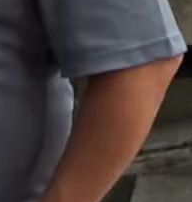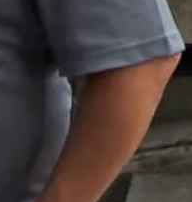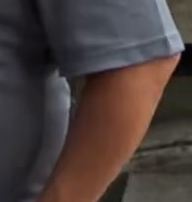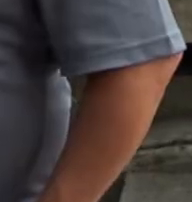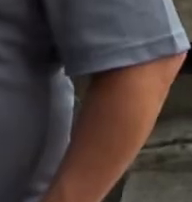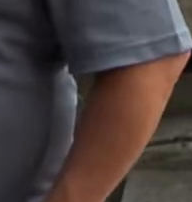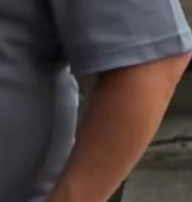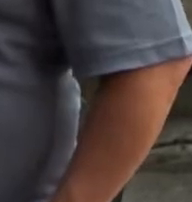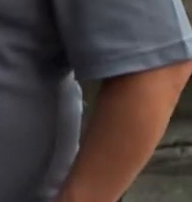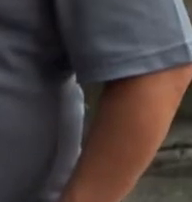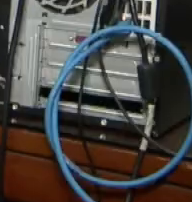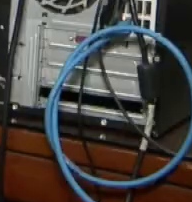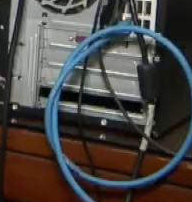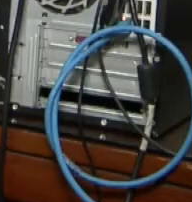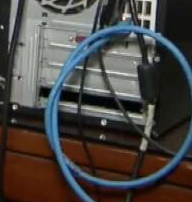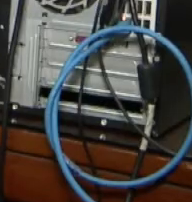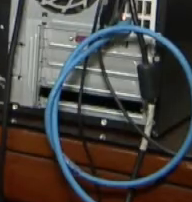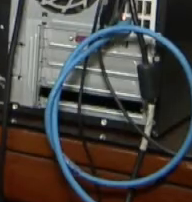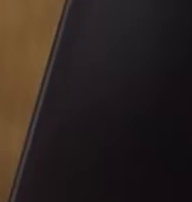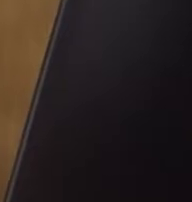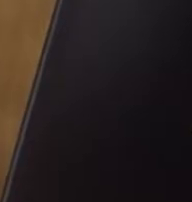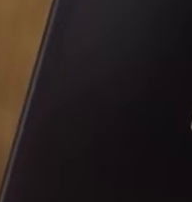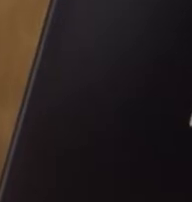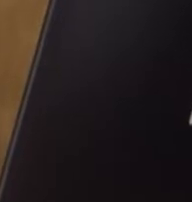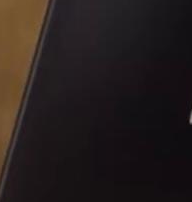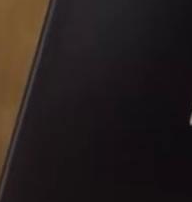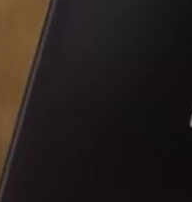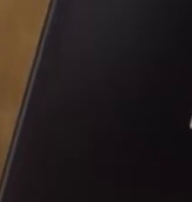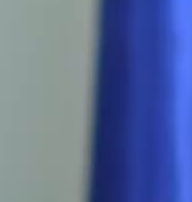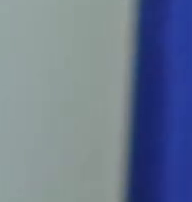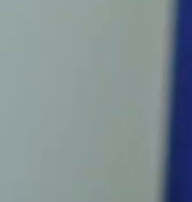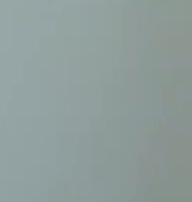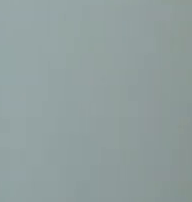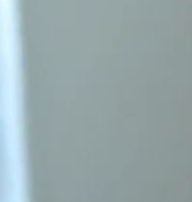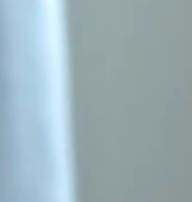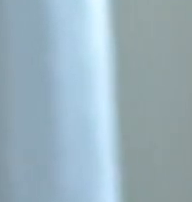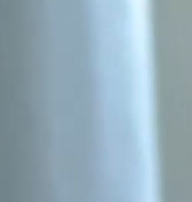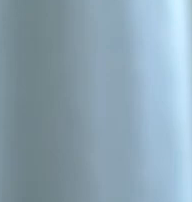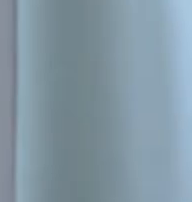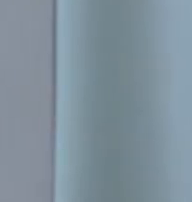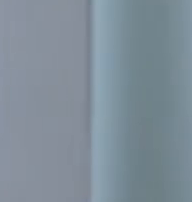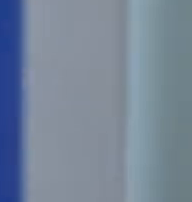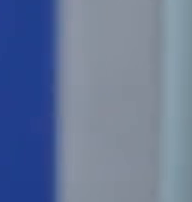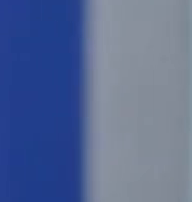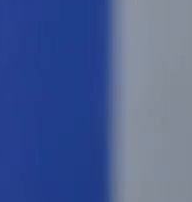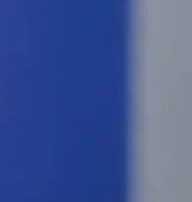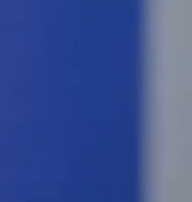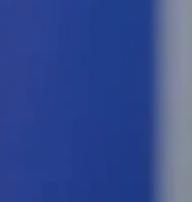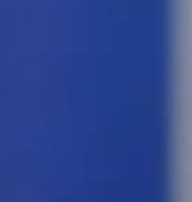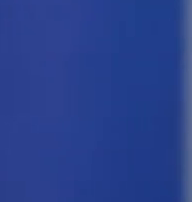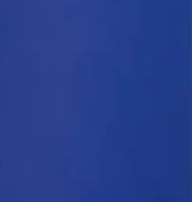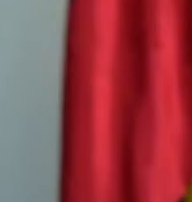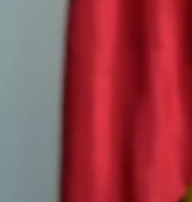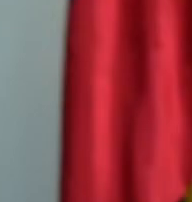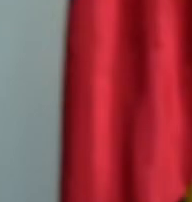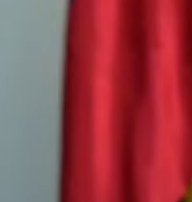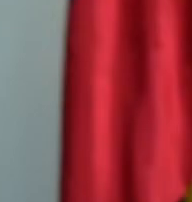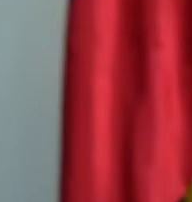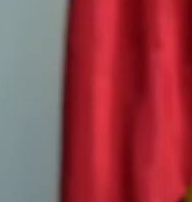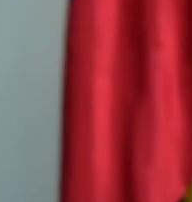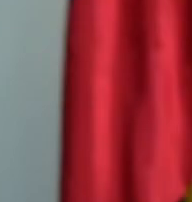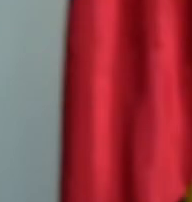sede. Cada uno de ellos nos cuenta la importancia de la ESAP en estos 48 años al servicio de la región.